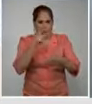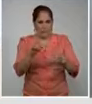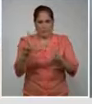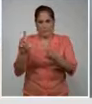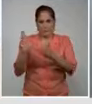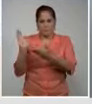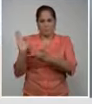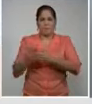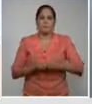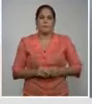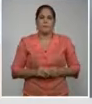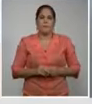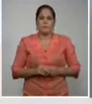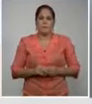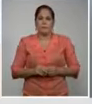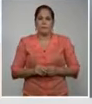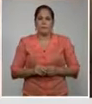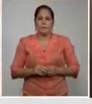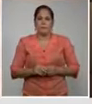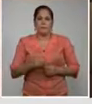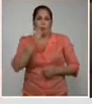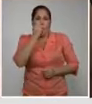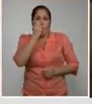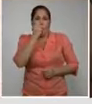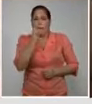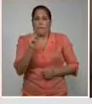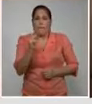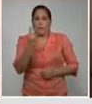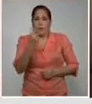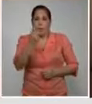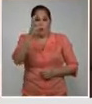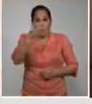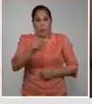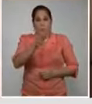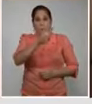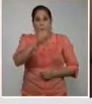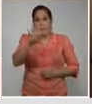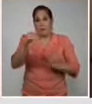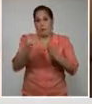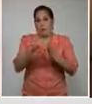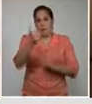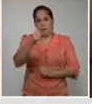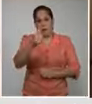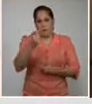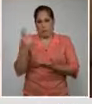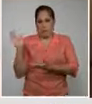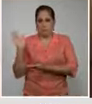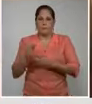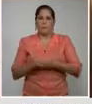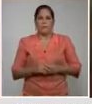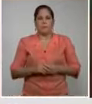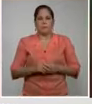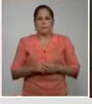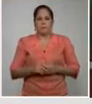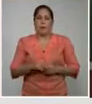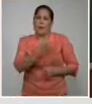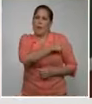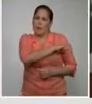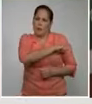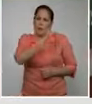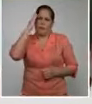aquí se muestra Fidel Saborí, que fue este sujeto número 44.010, ¿no? Para ilustrárselo también a toda